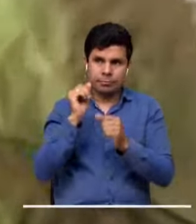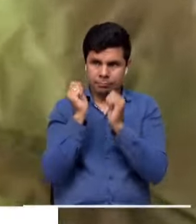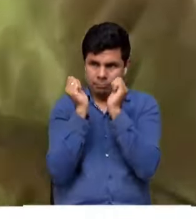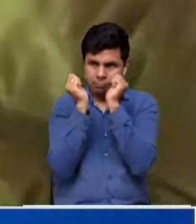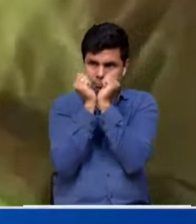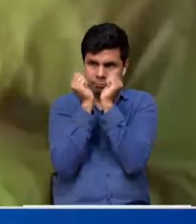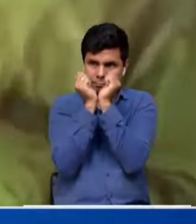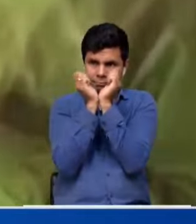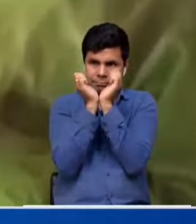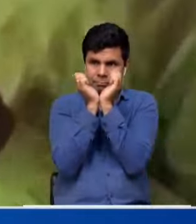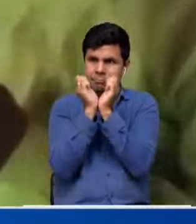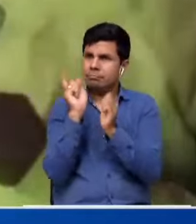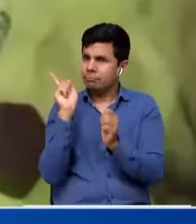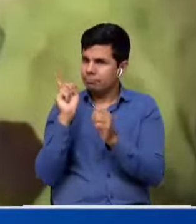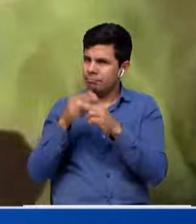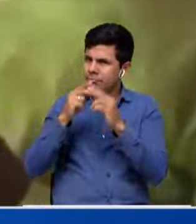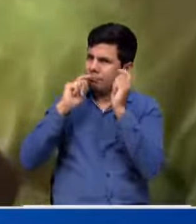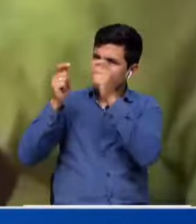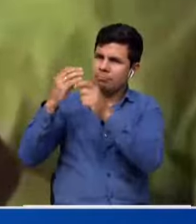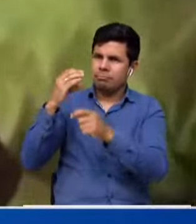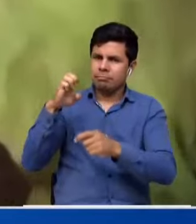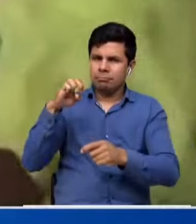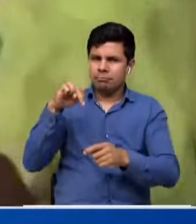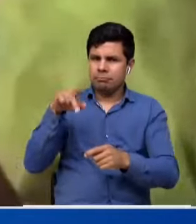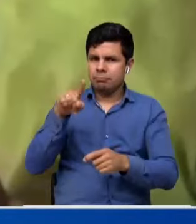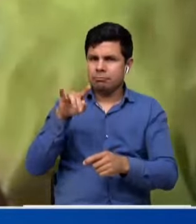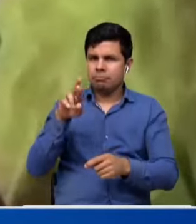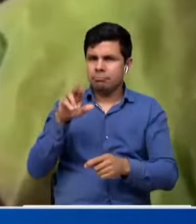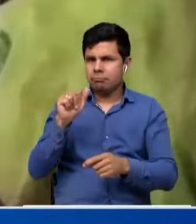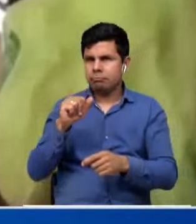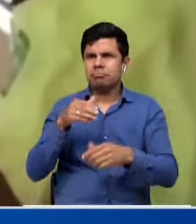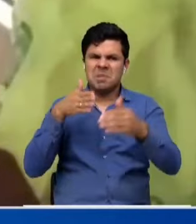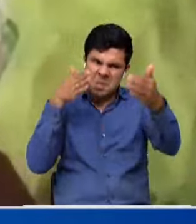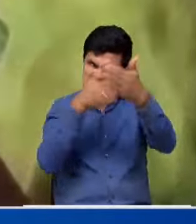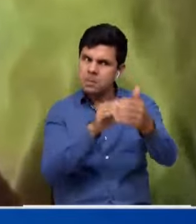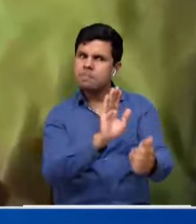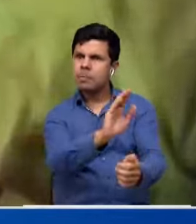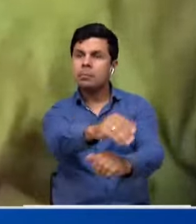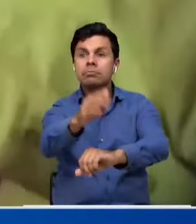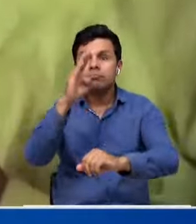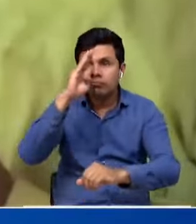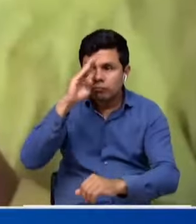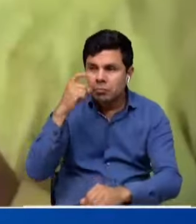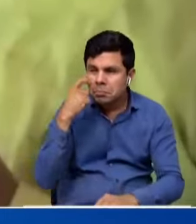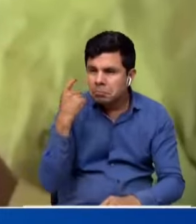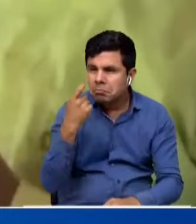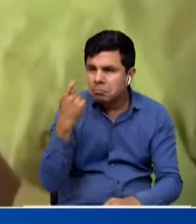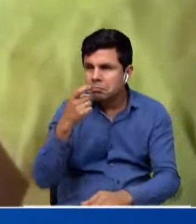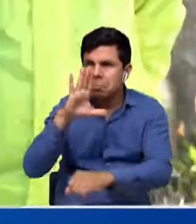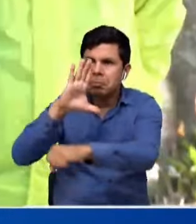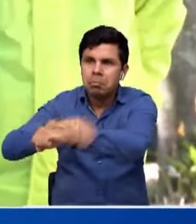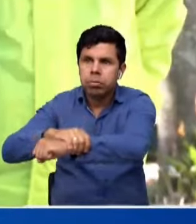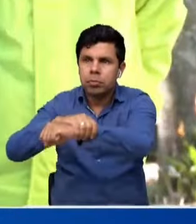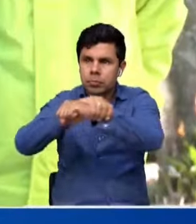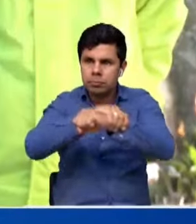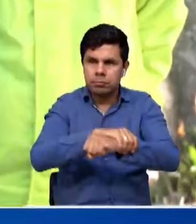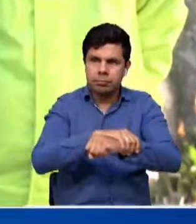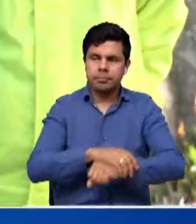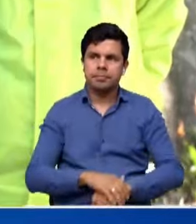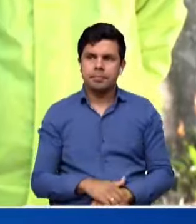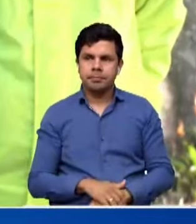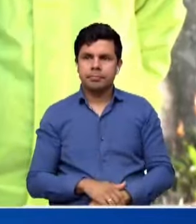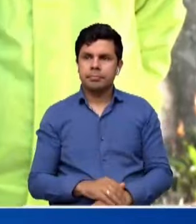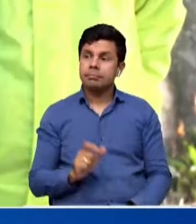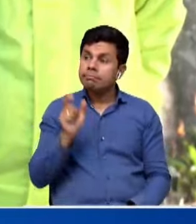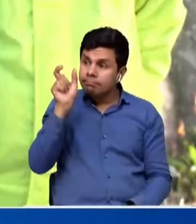a un periodista de Bucaramanga, razón por la cual las autoridades le siguieron la pista hasta capturarlo. A este ciudadano